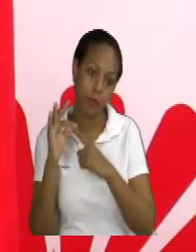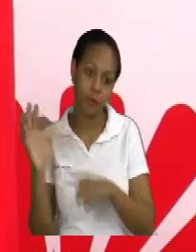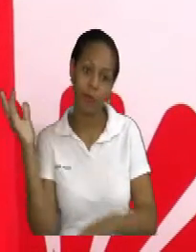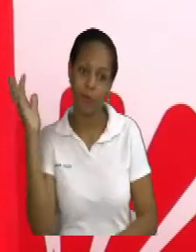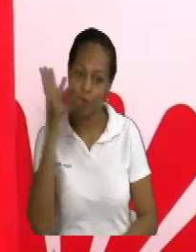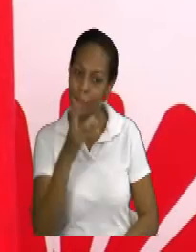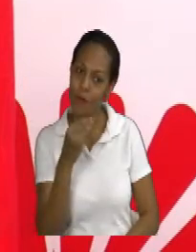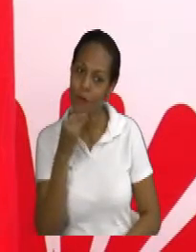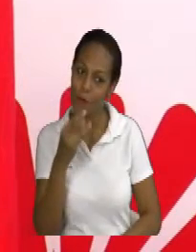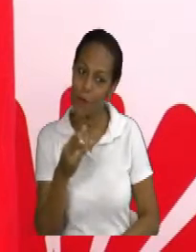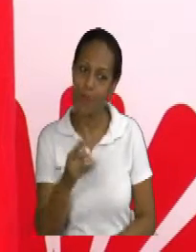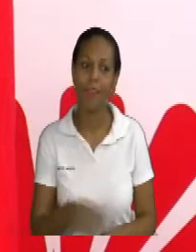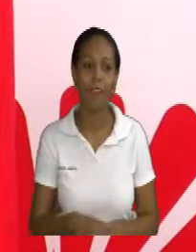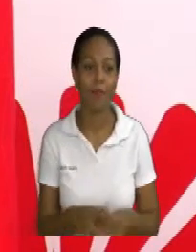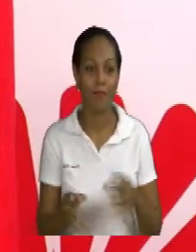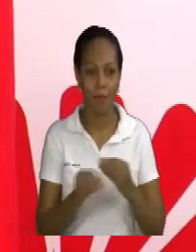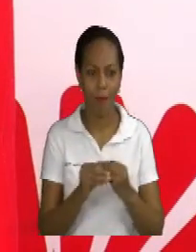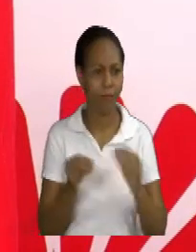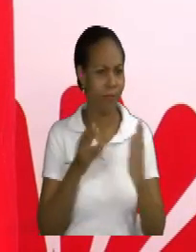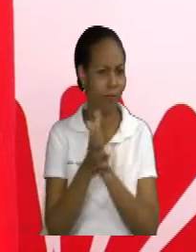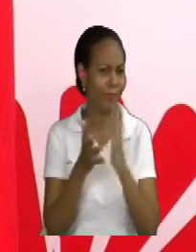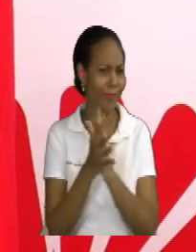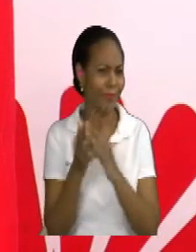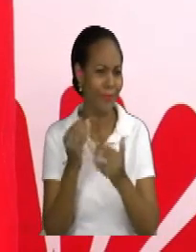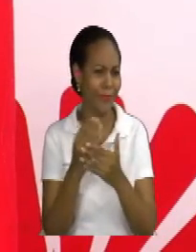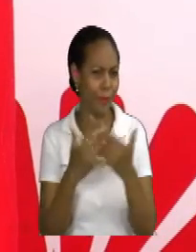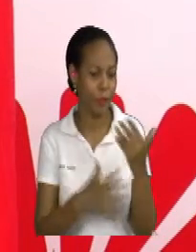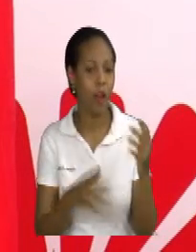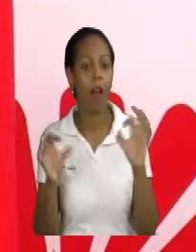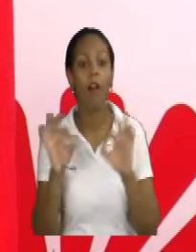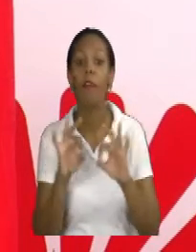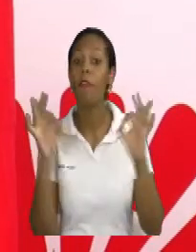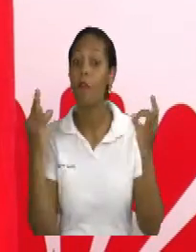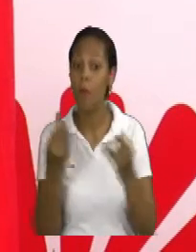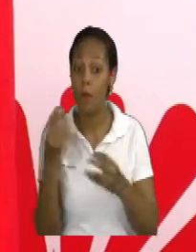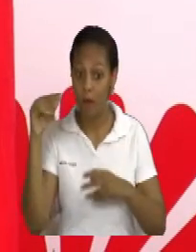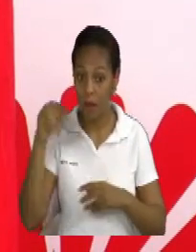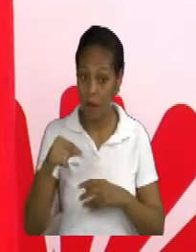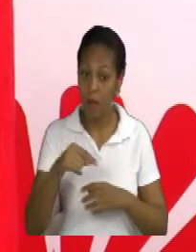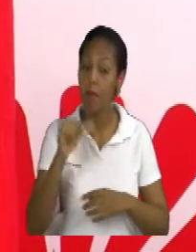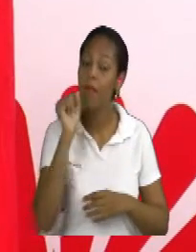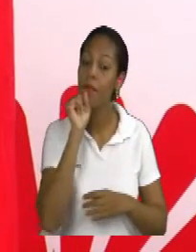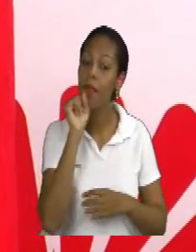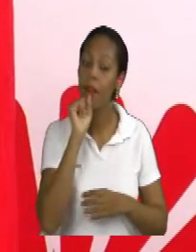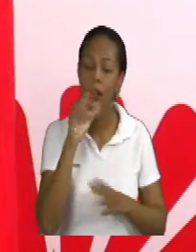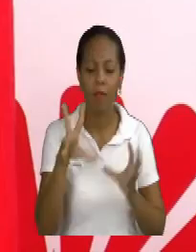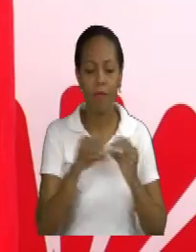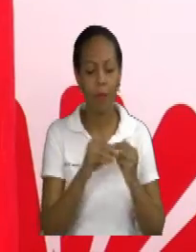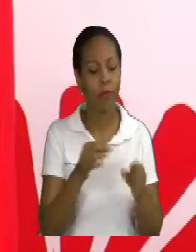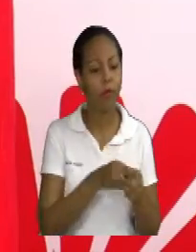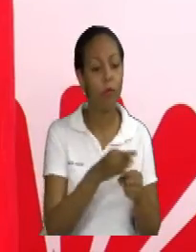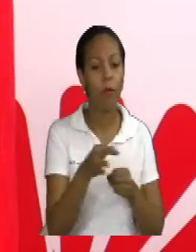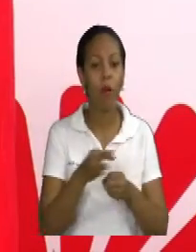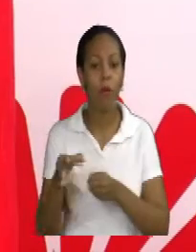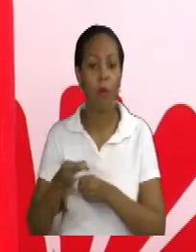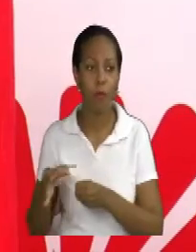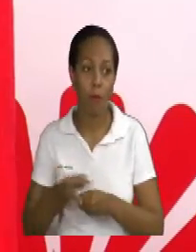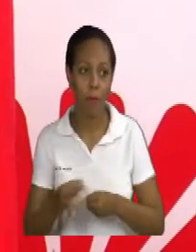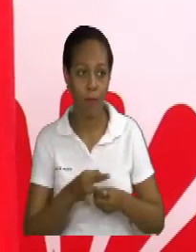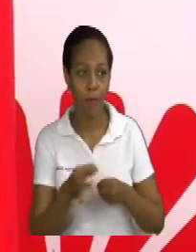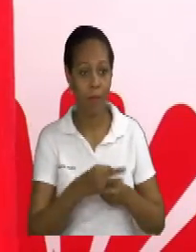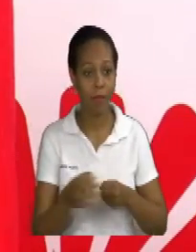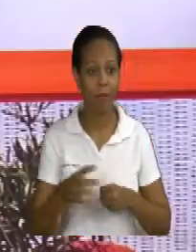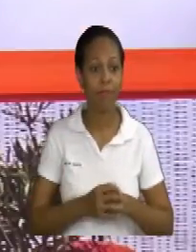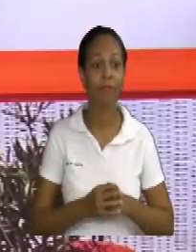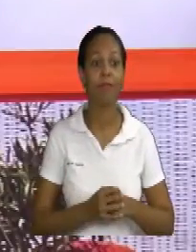y por supuesto de mucha información para familias en Barranca Bermeja y en todo el Magdalena Medio. Cuéntanos un poco, Kiara, de qué se